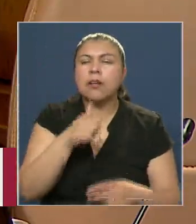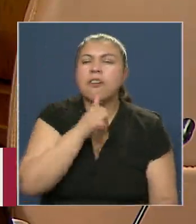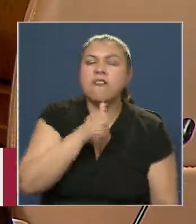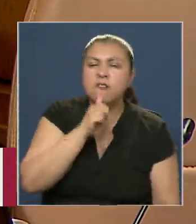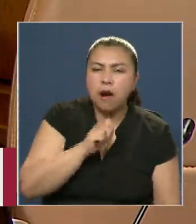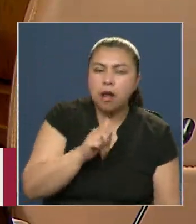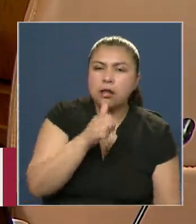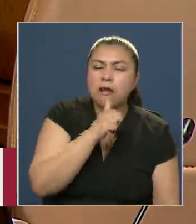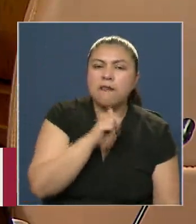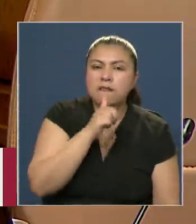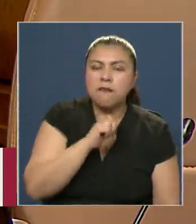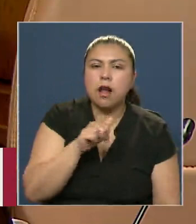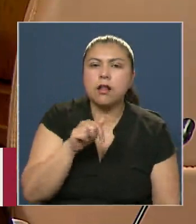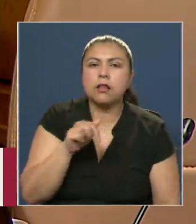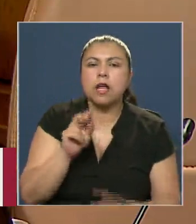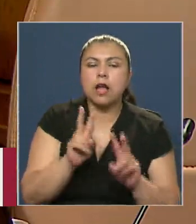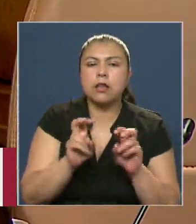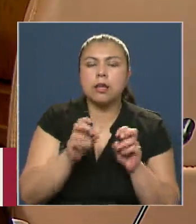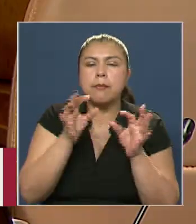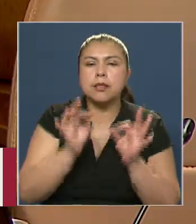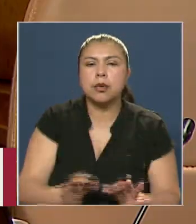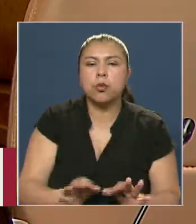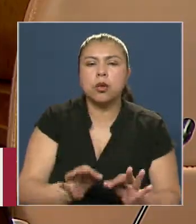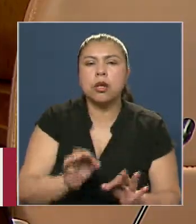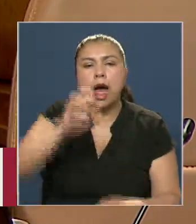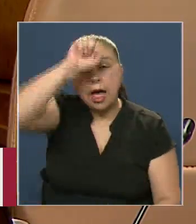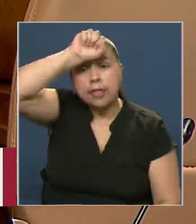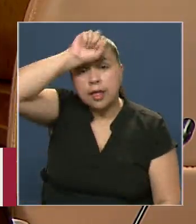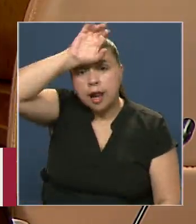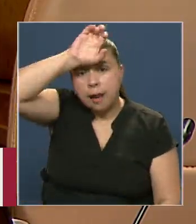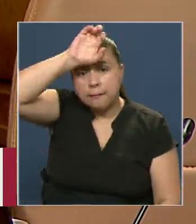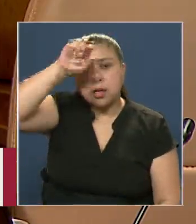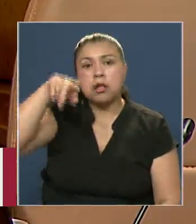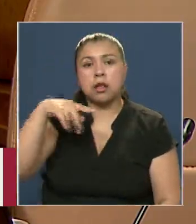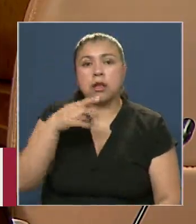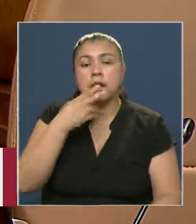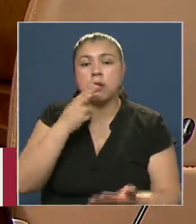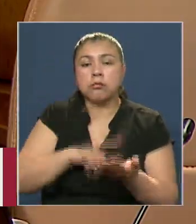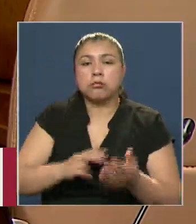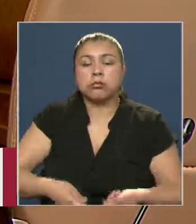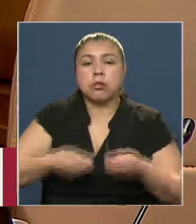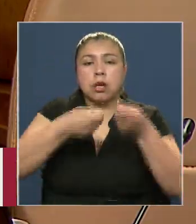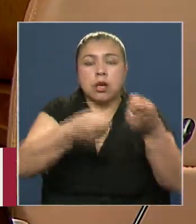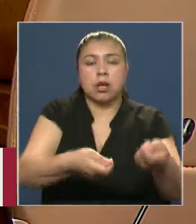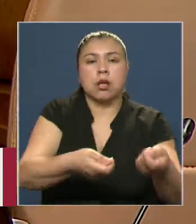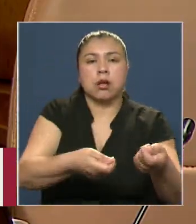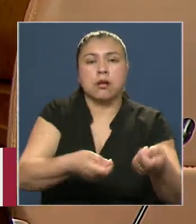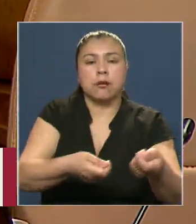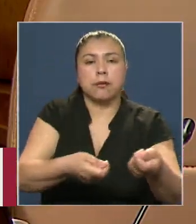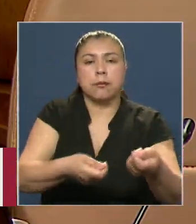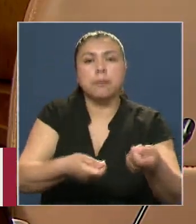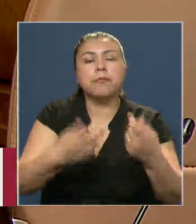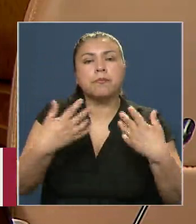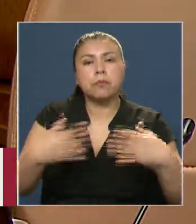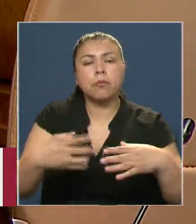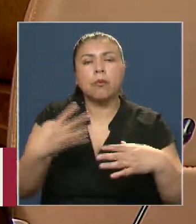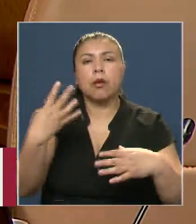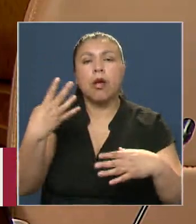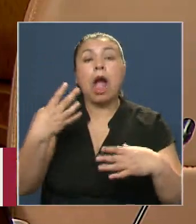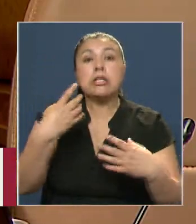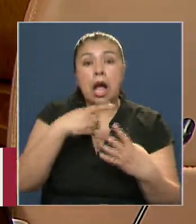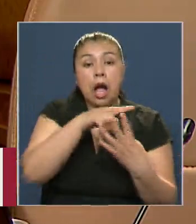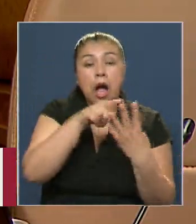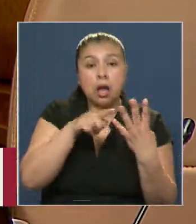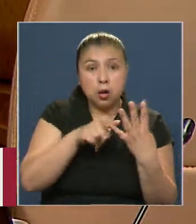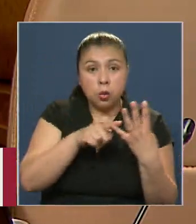y falencia con respecto a materia de seguridad minera. Y en ese sentido queremos oficiar, a propósito de que llevamos 4 mineros